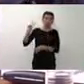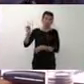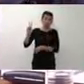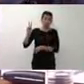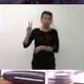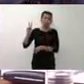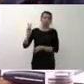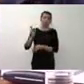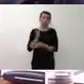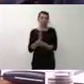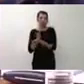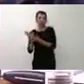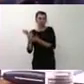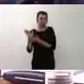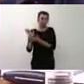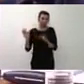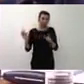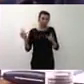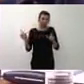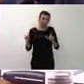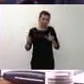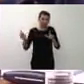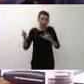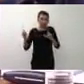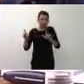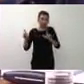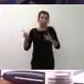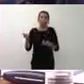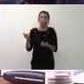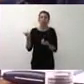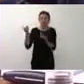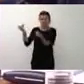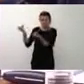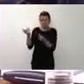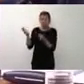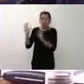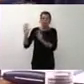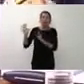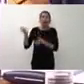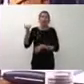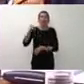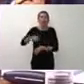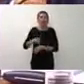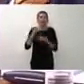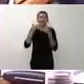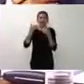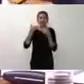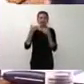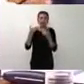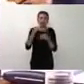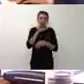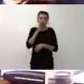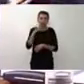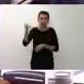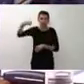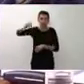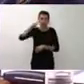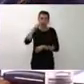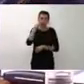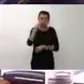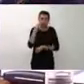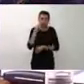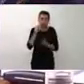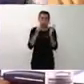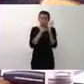canal televisión y saludarles y agradecerles que estén interesados en este punto. Yo quería